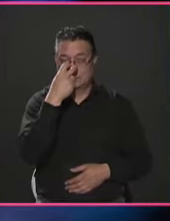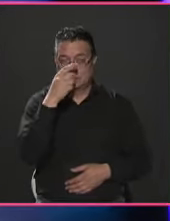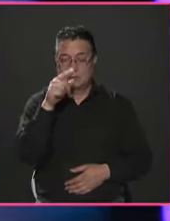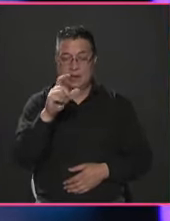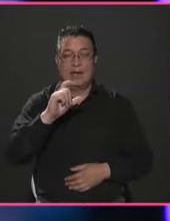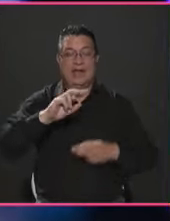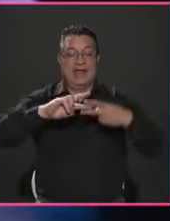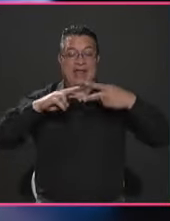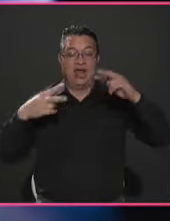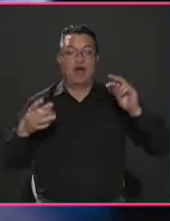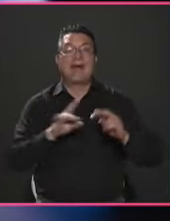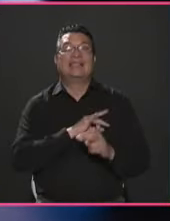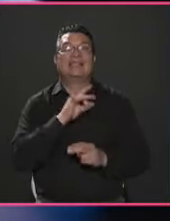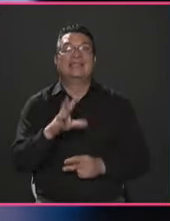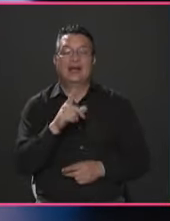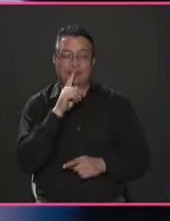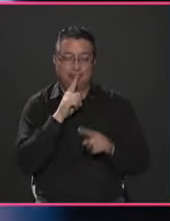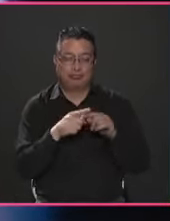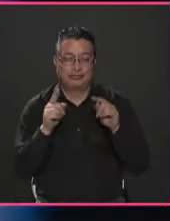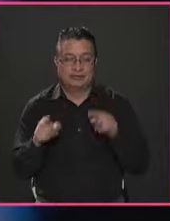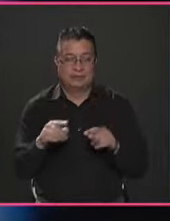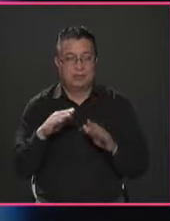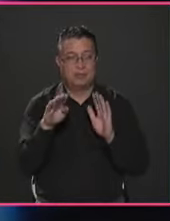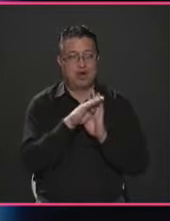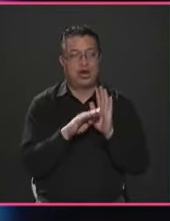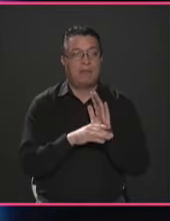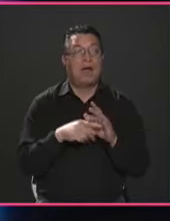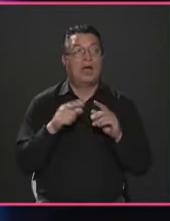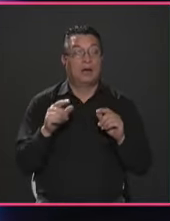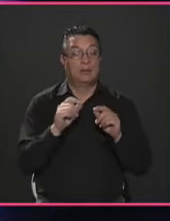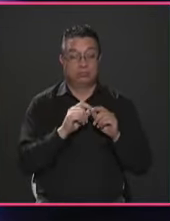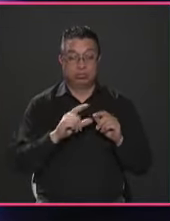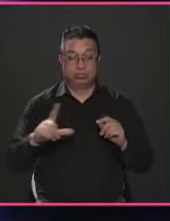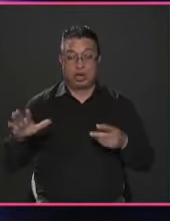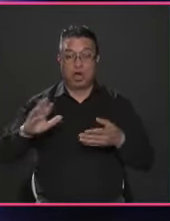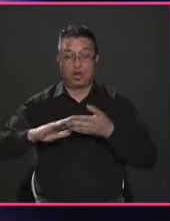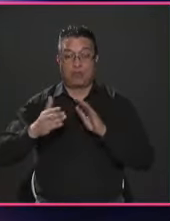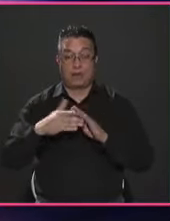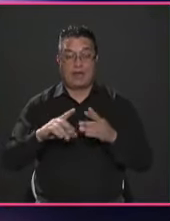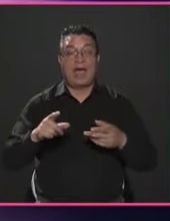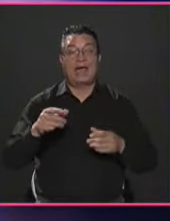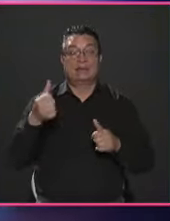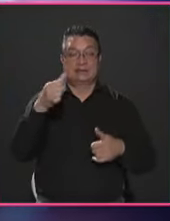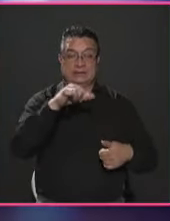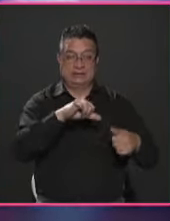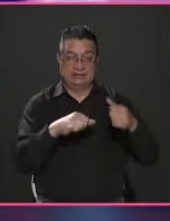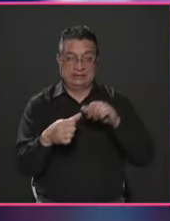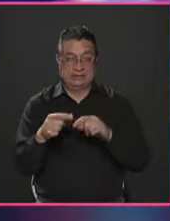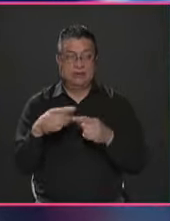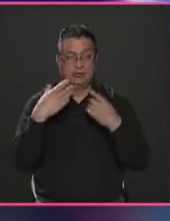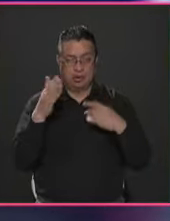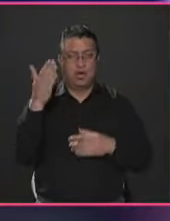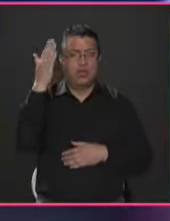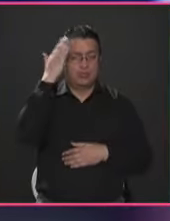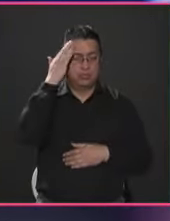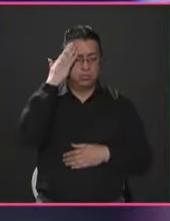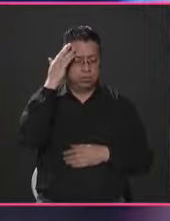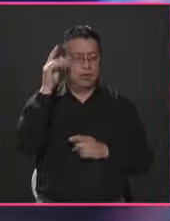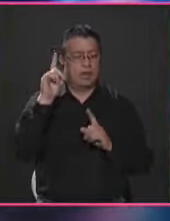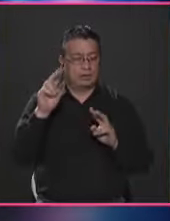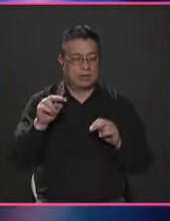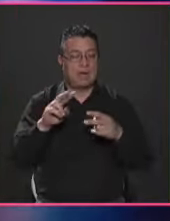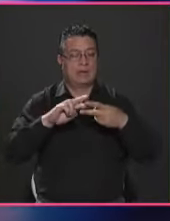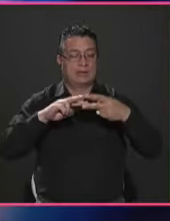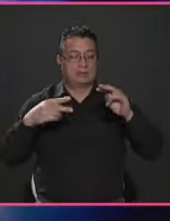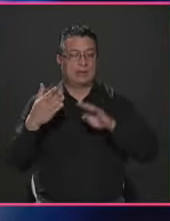genoma chile entonces Se generó un una una comunidad científica que estaba muy al tanto de la genómica